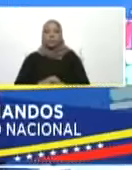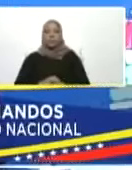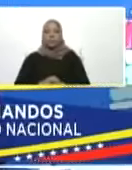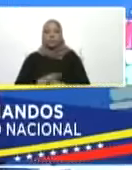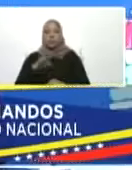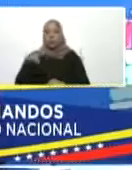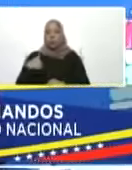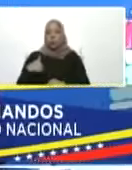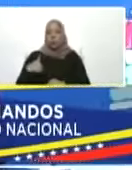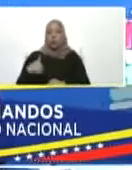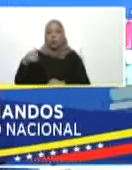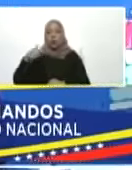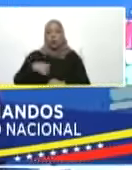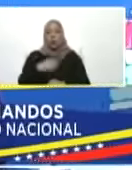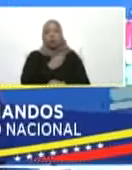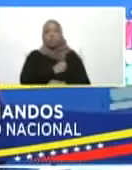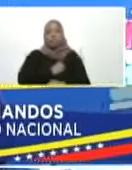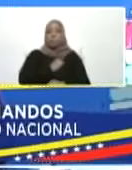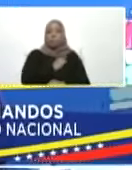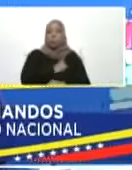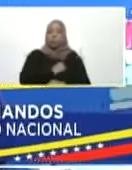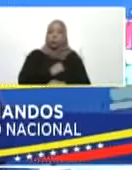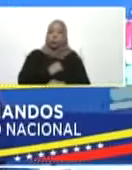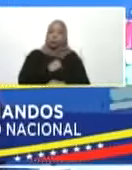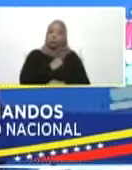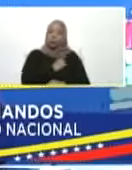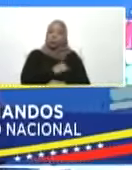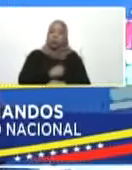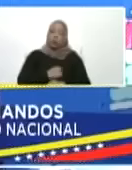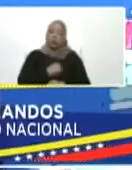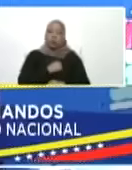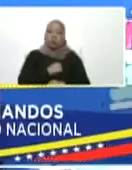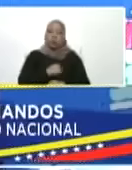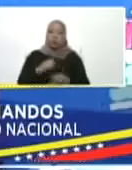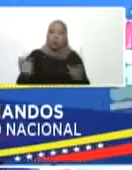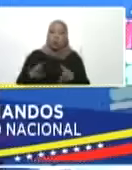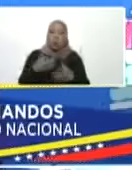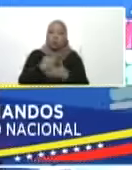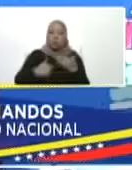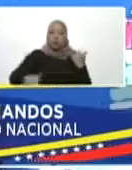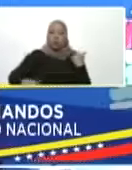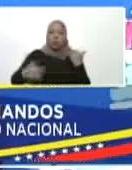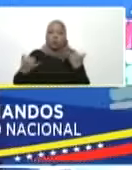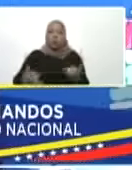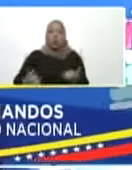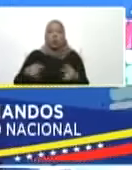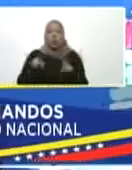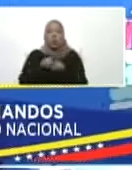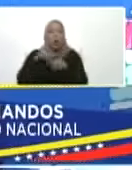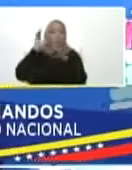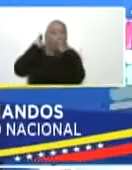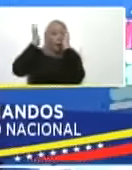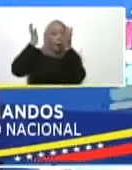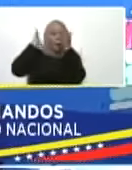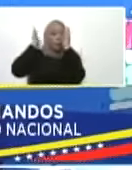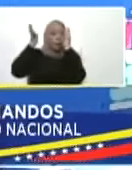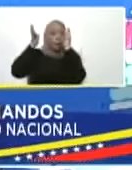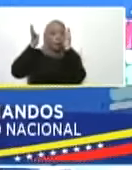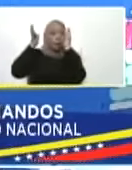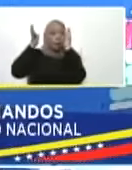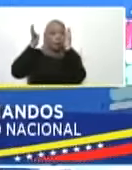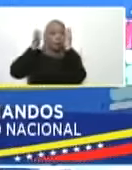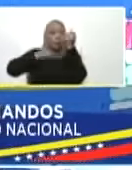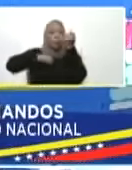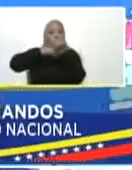como es Argentina hoy, lamentablemente. Quisieran imponer presidentes como Javier Milei, que